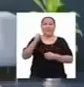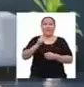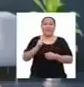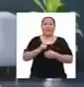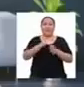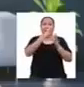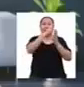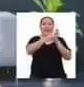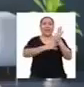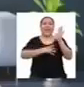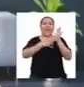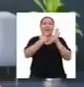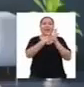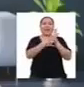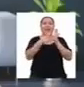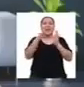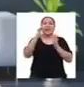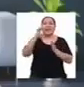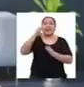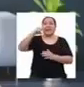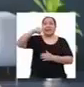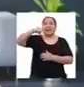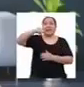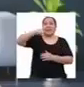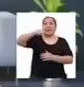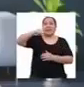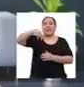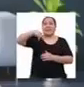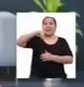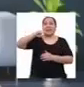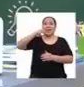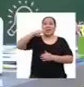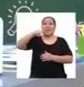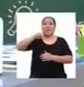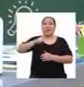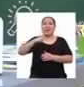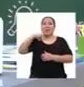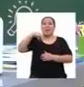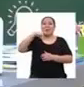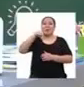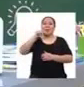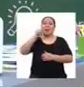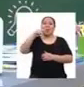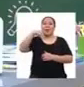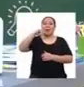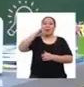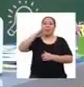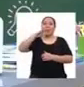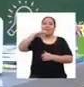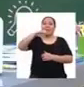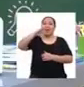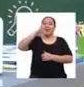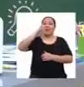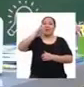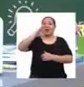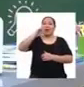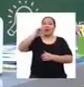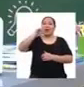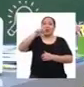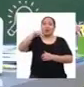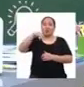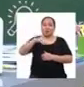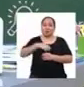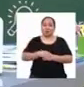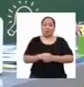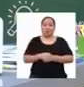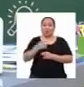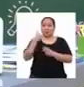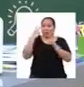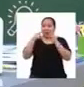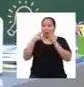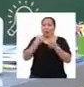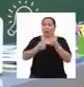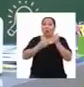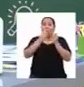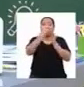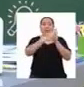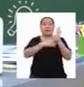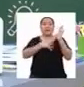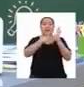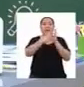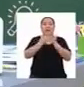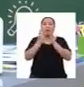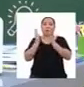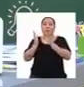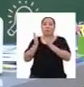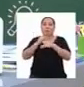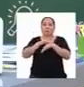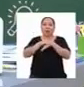de planificación. Ahorita te lo mando también. Veamos el esquema que realizó tu hermano. Recordemos que el esquema